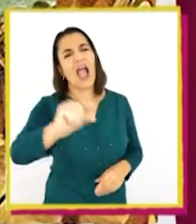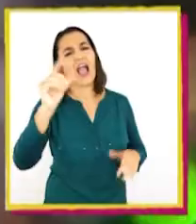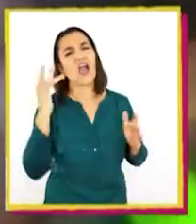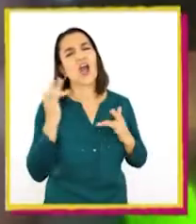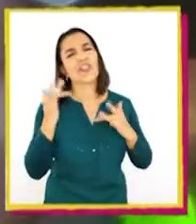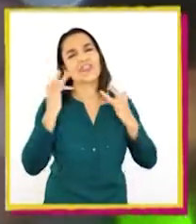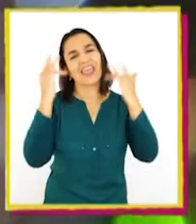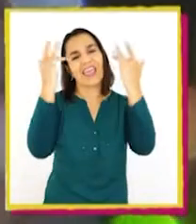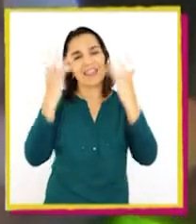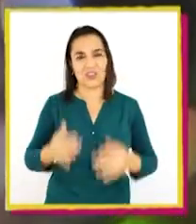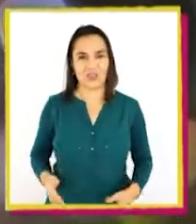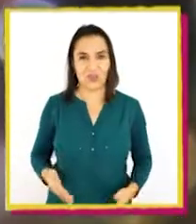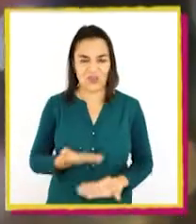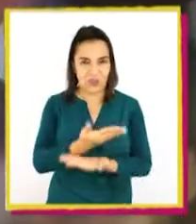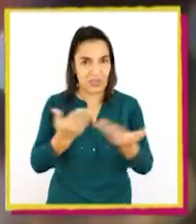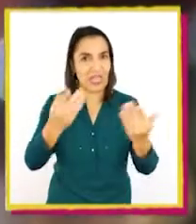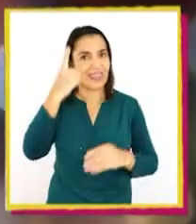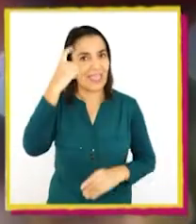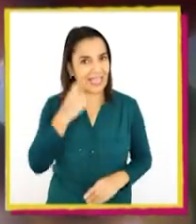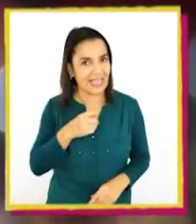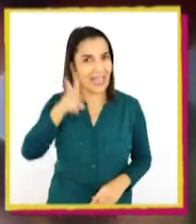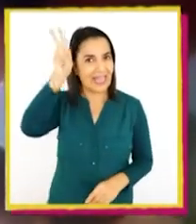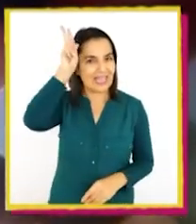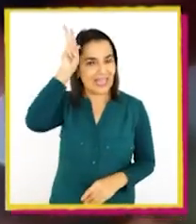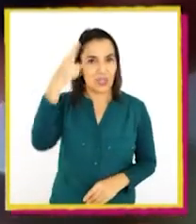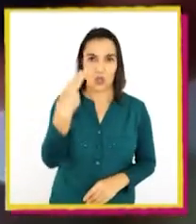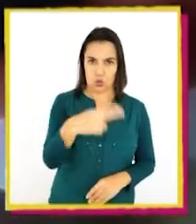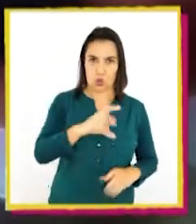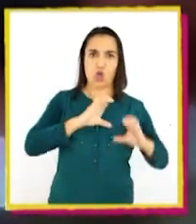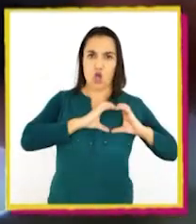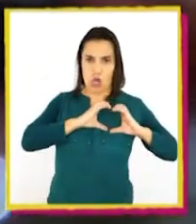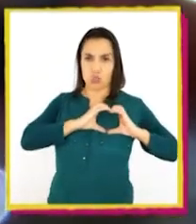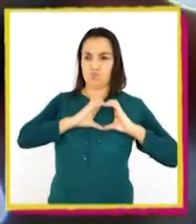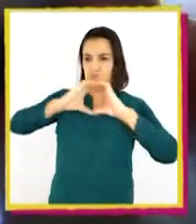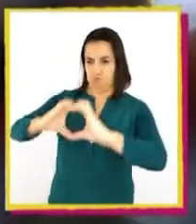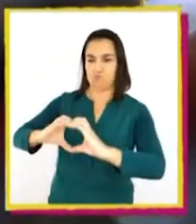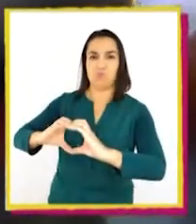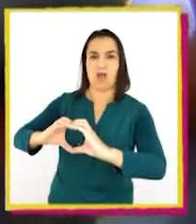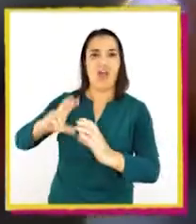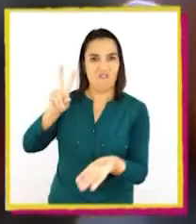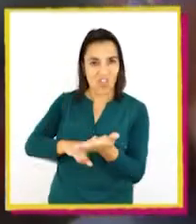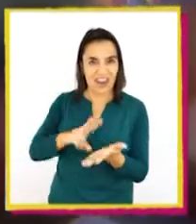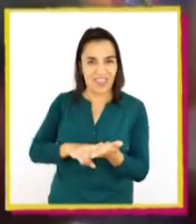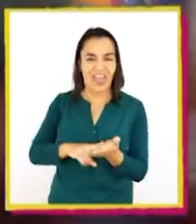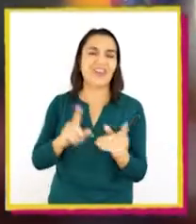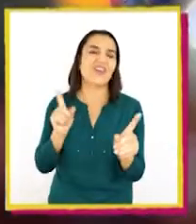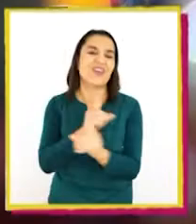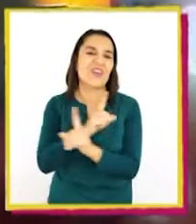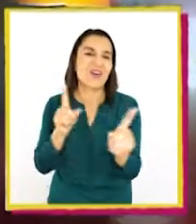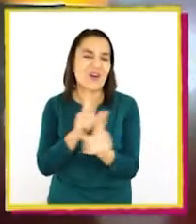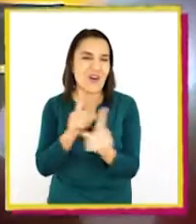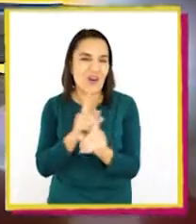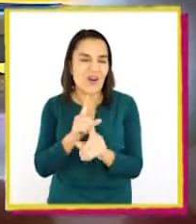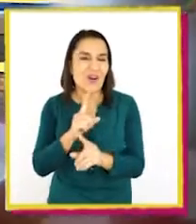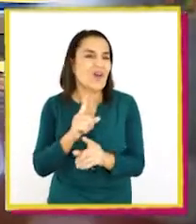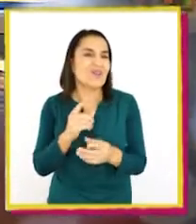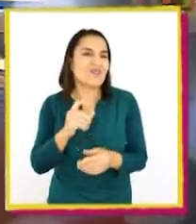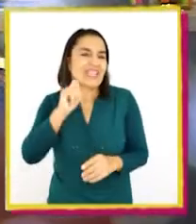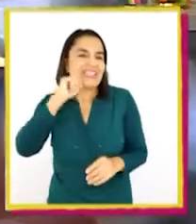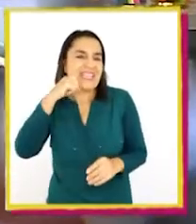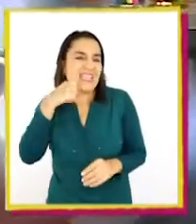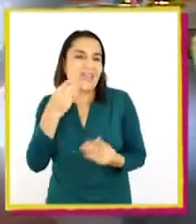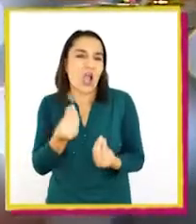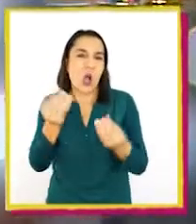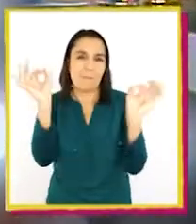contentos. ¿Ustedes creen que los indígenas darían su corazón de verdad? ¡Claro que no! Es una forma